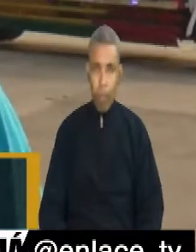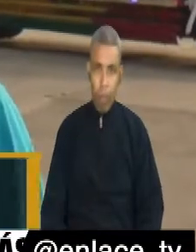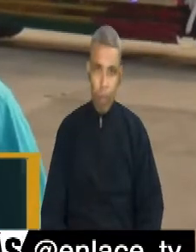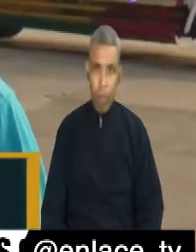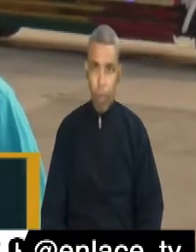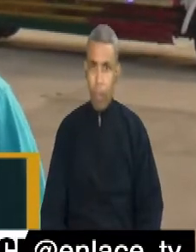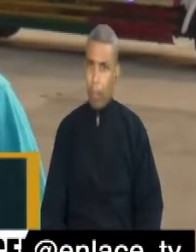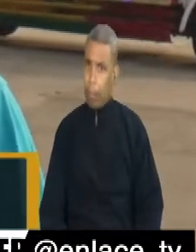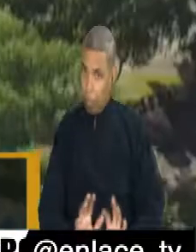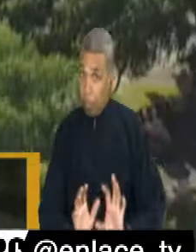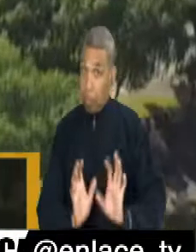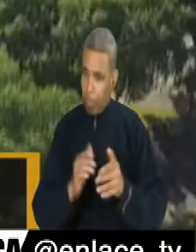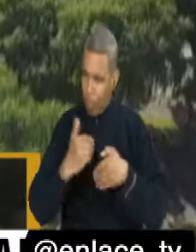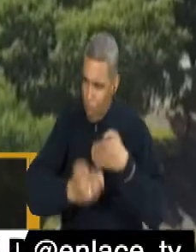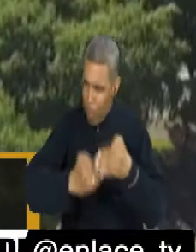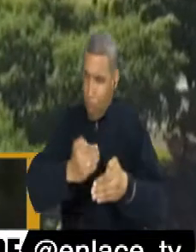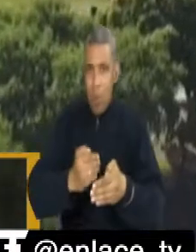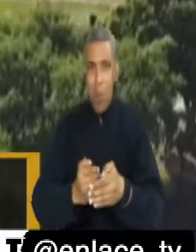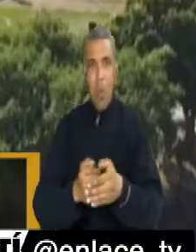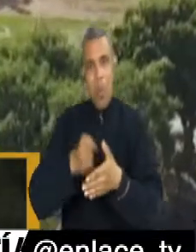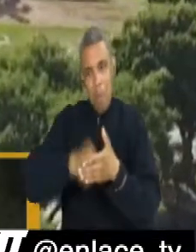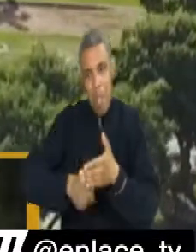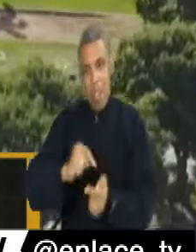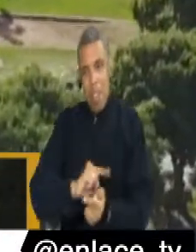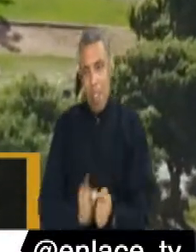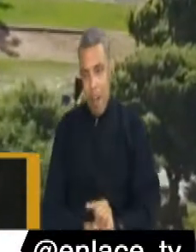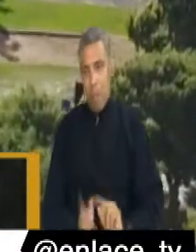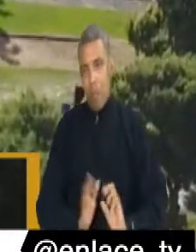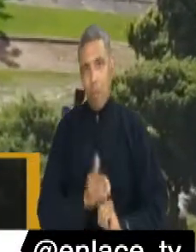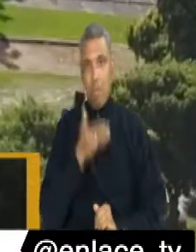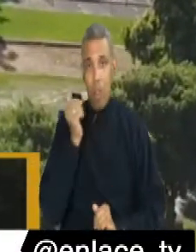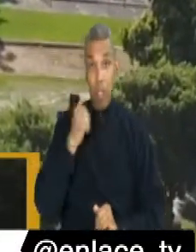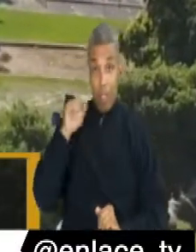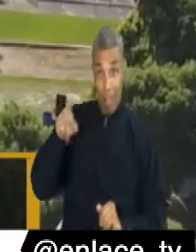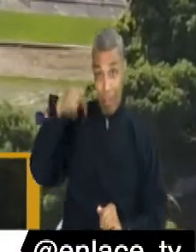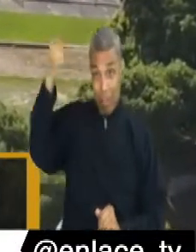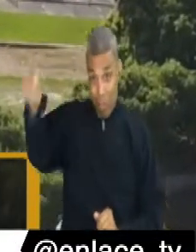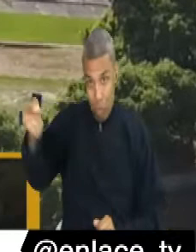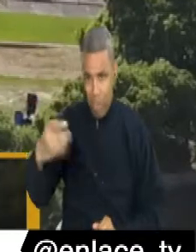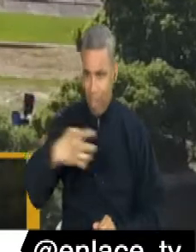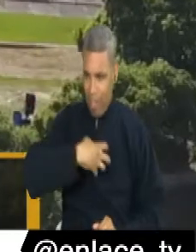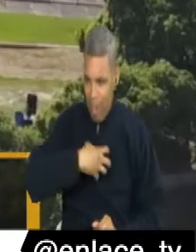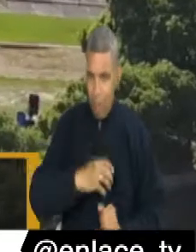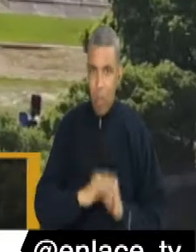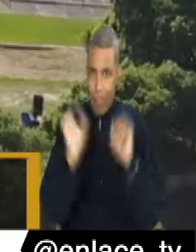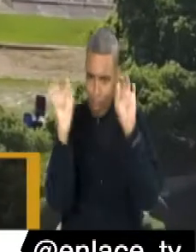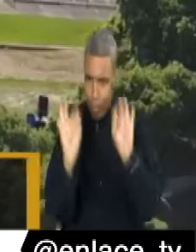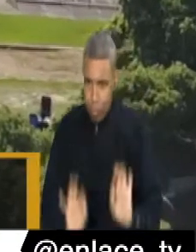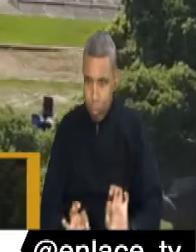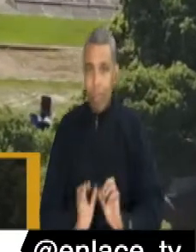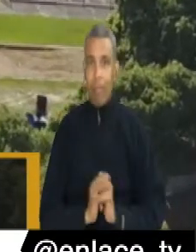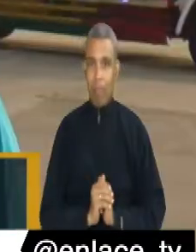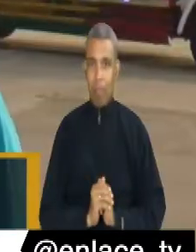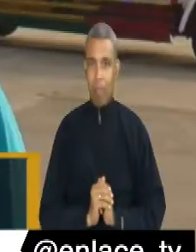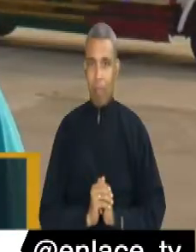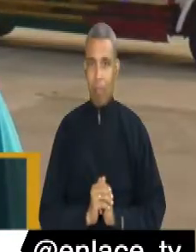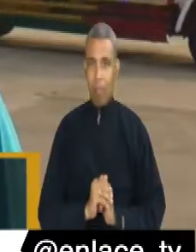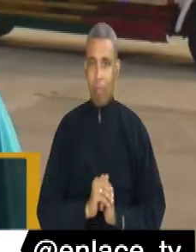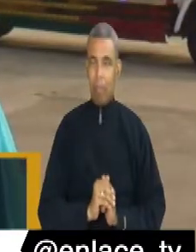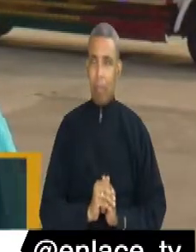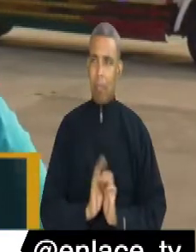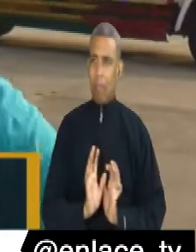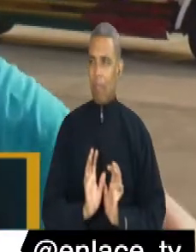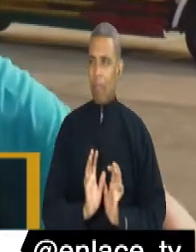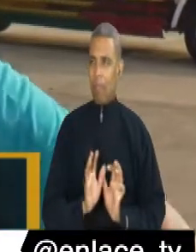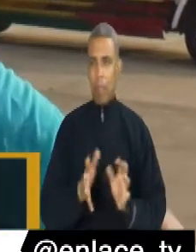seguir mejorando y para un bonito evento, una próxima temporada, que será esta misma temporada. Estamos hablando que